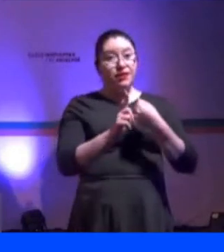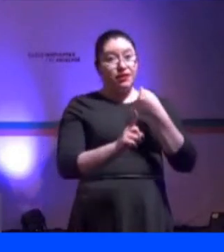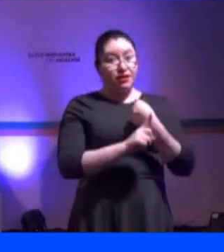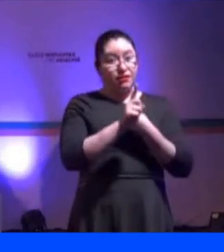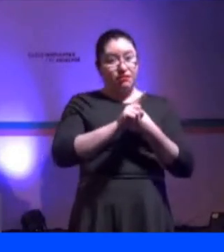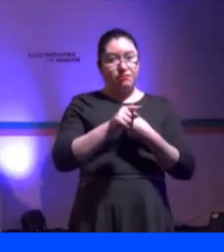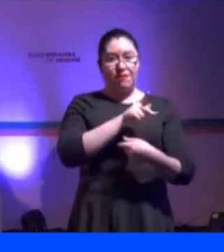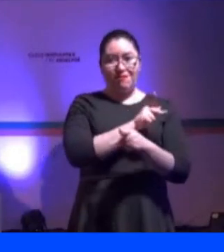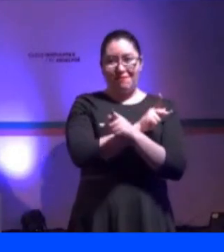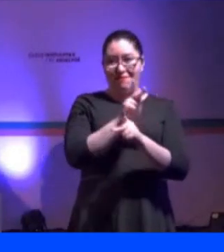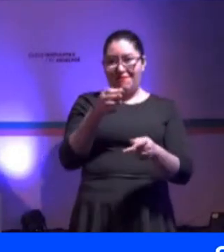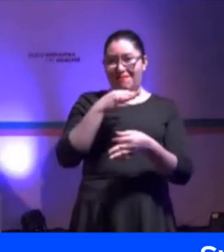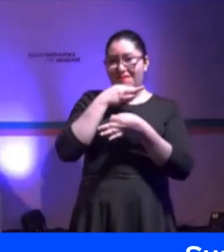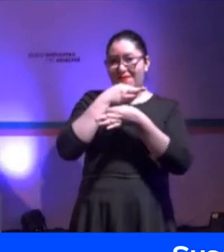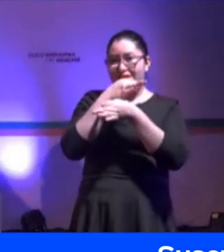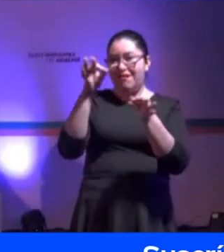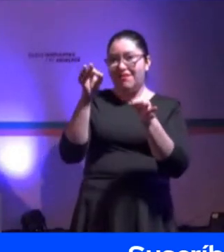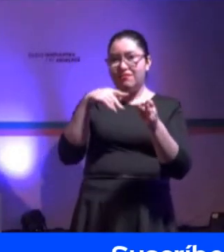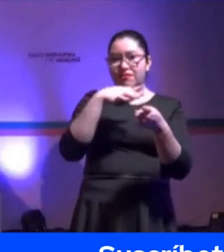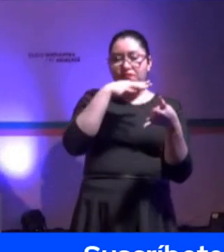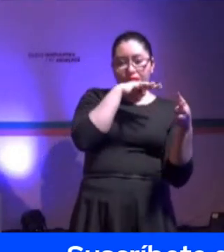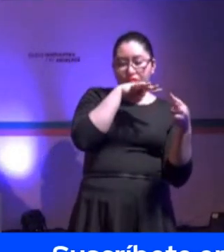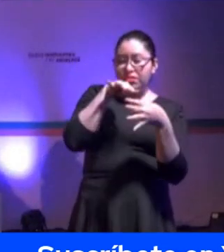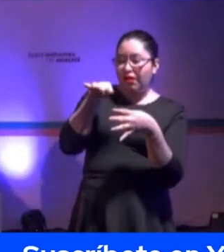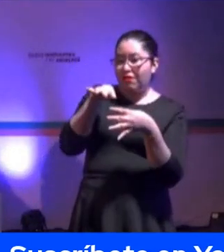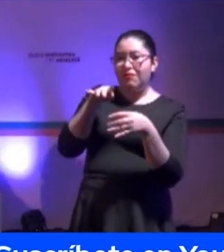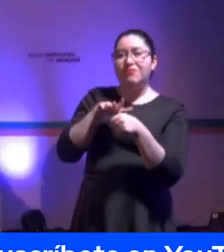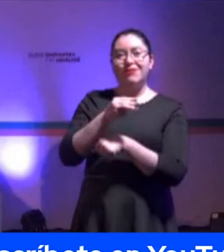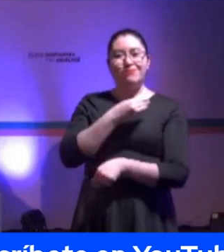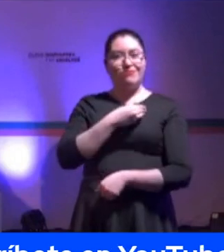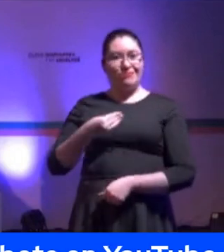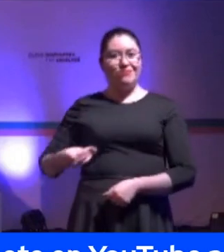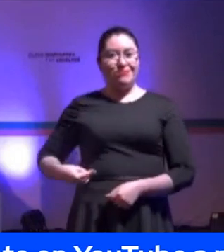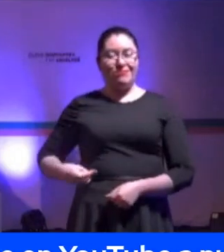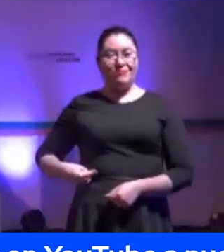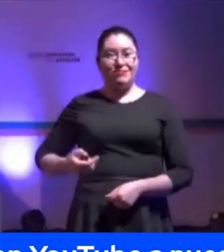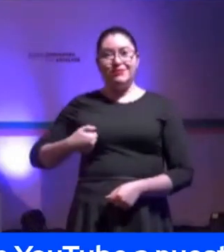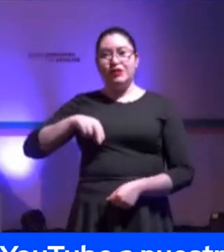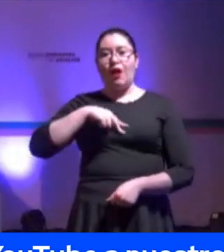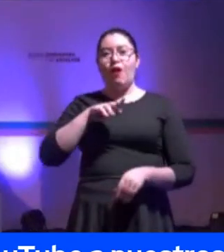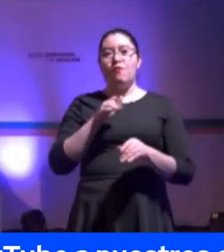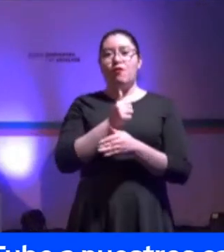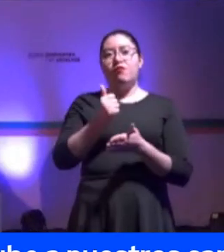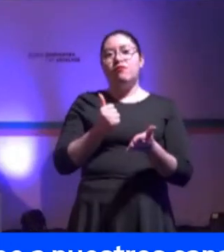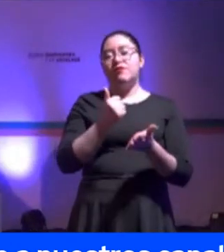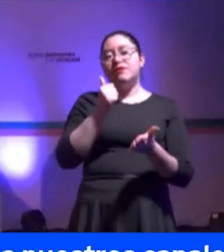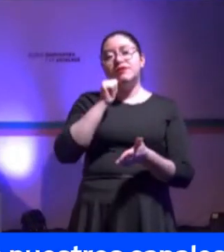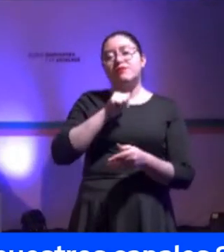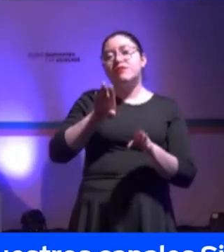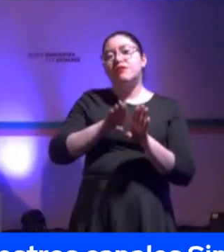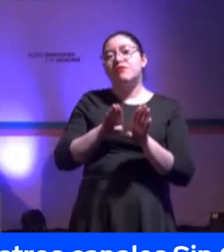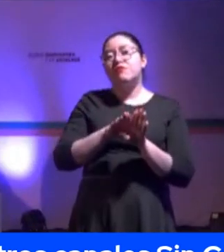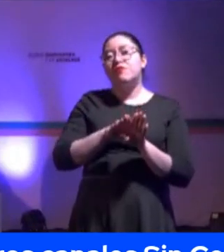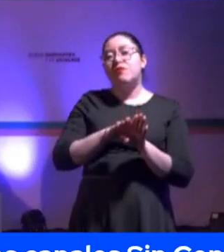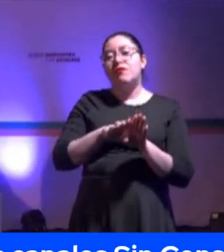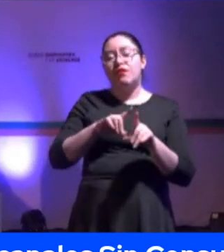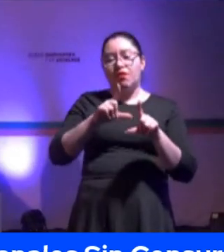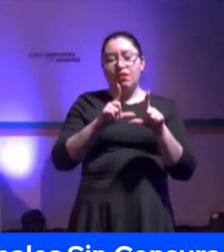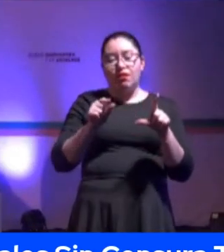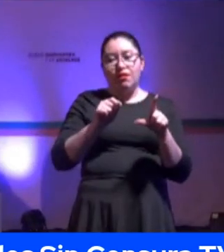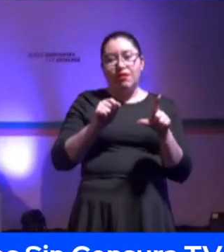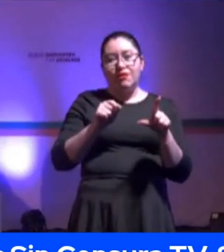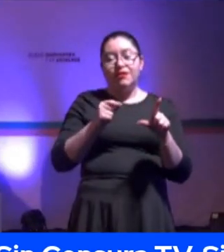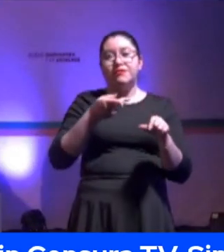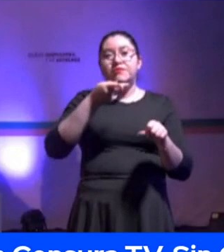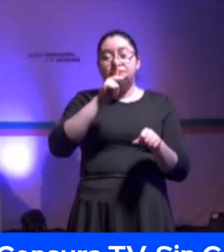todos, volteemos a ver lo que pasa en los municipios. Nos estamos volteando a ver lo que pasa siempre en nacional, siempre es mucho más el tema